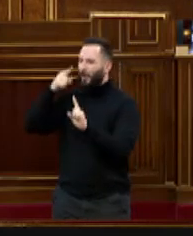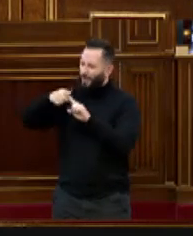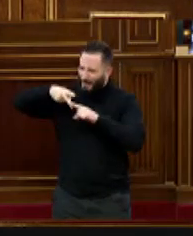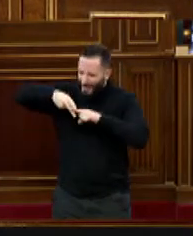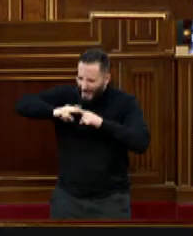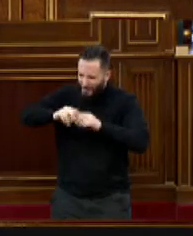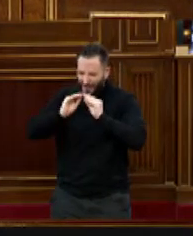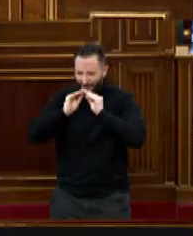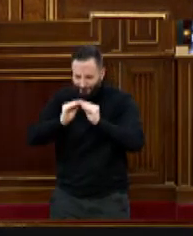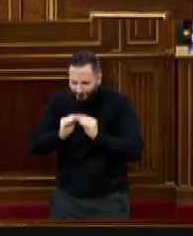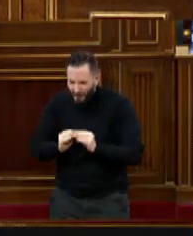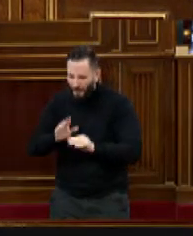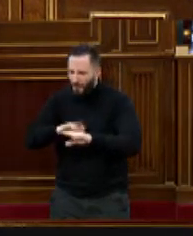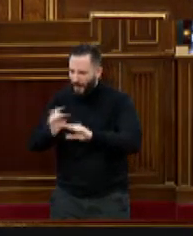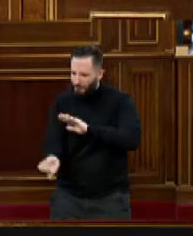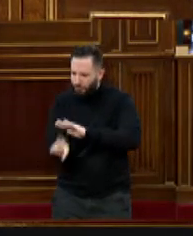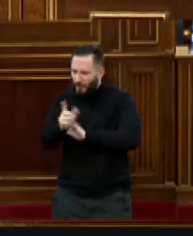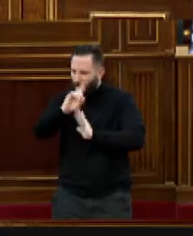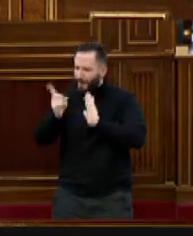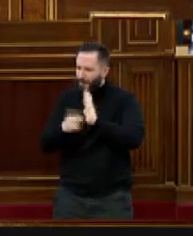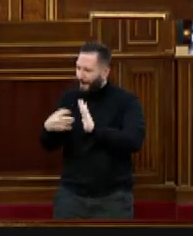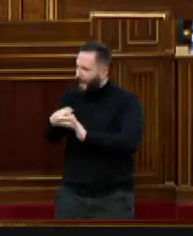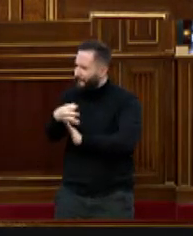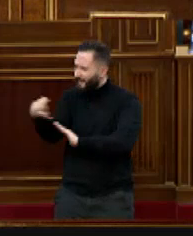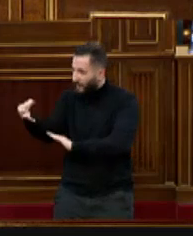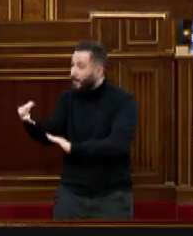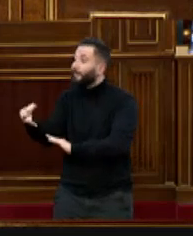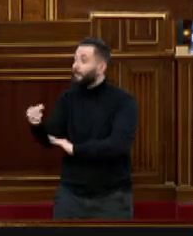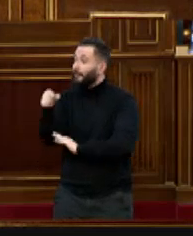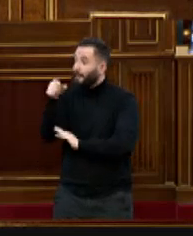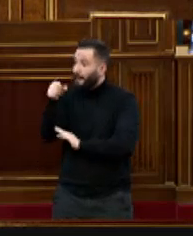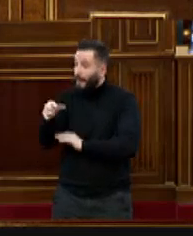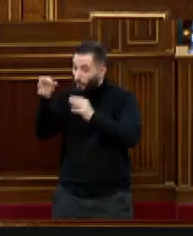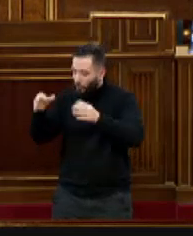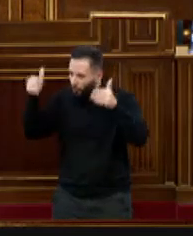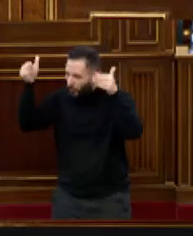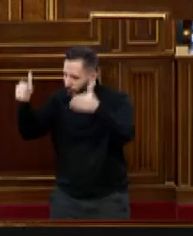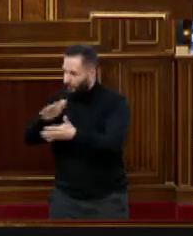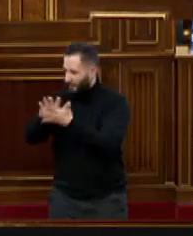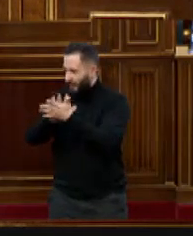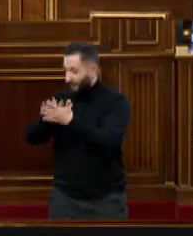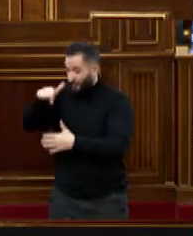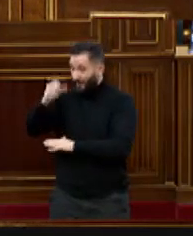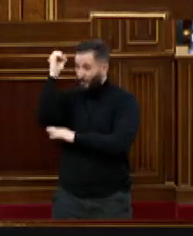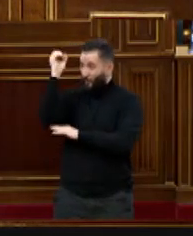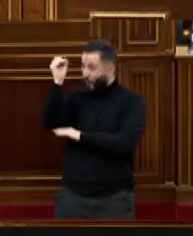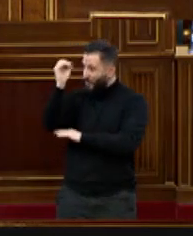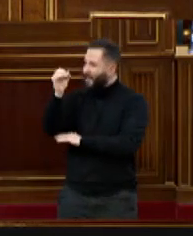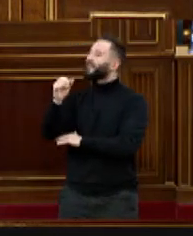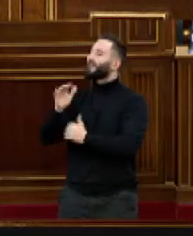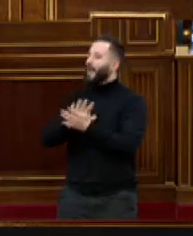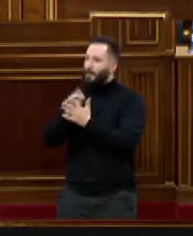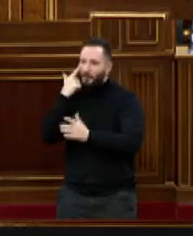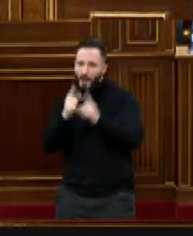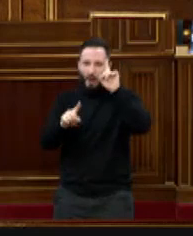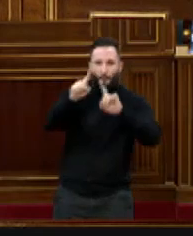que hacen posible que la ley sea efectiva y en esa construcción estamos y en esta jornadas también se apunta las problemas